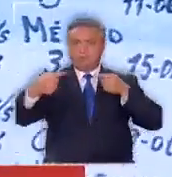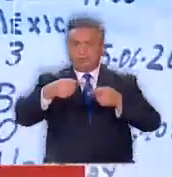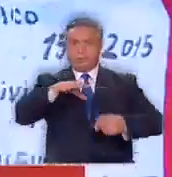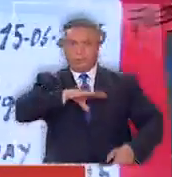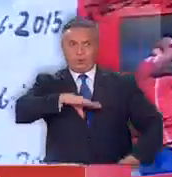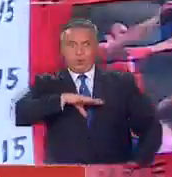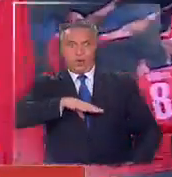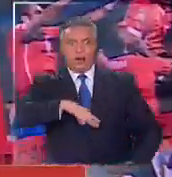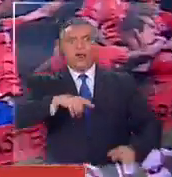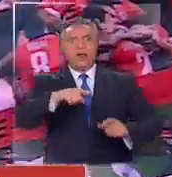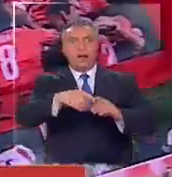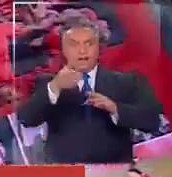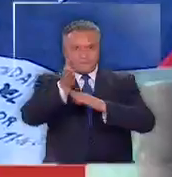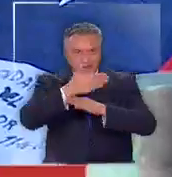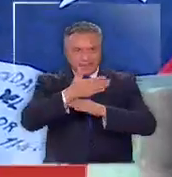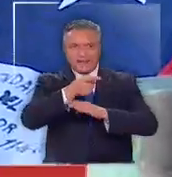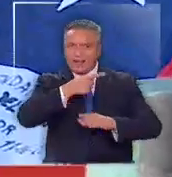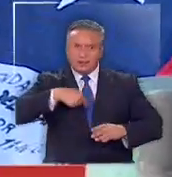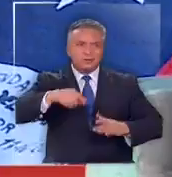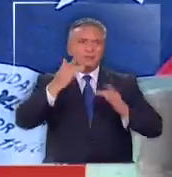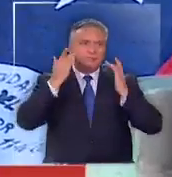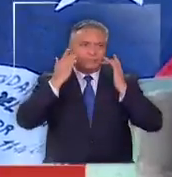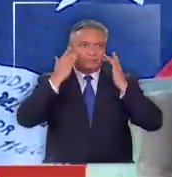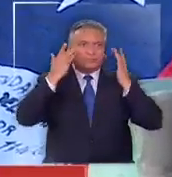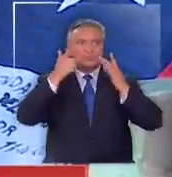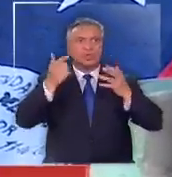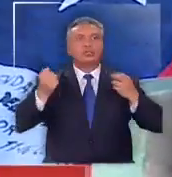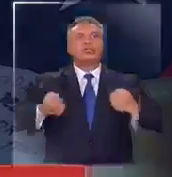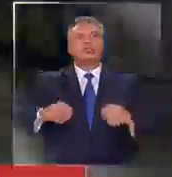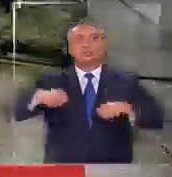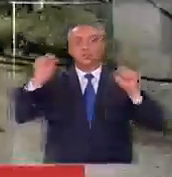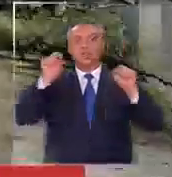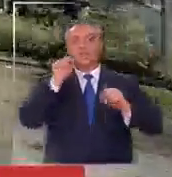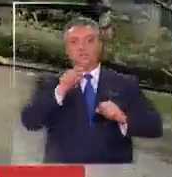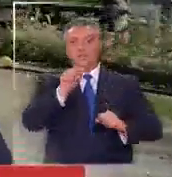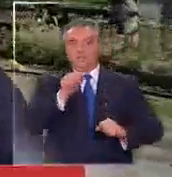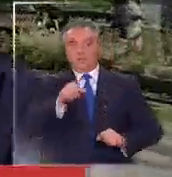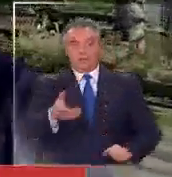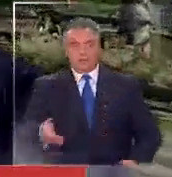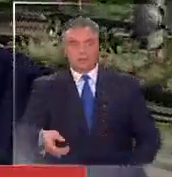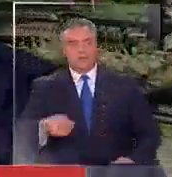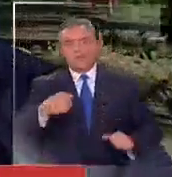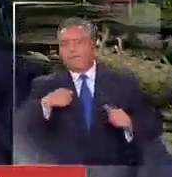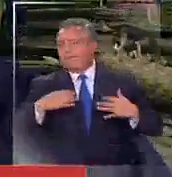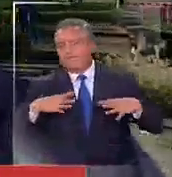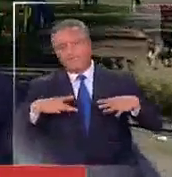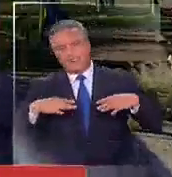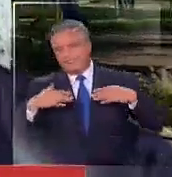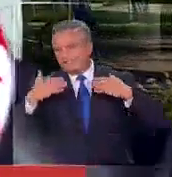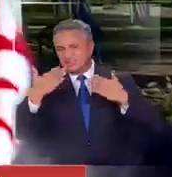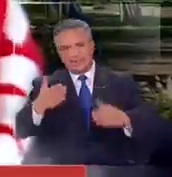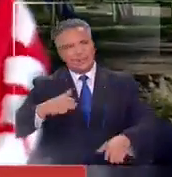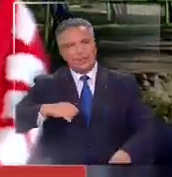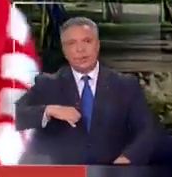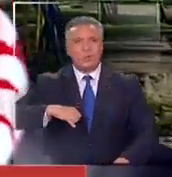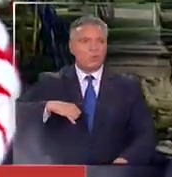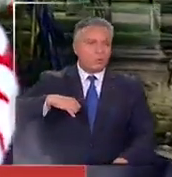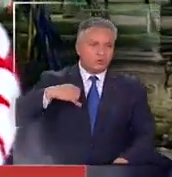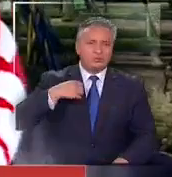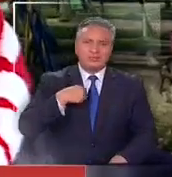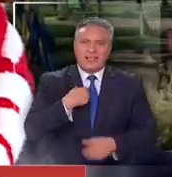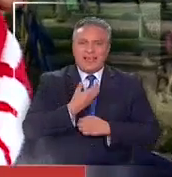hay banderas, satisfacción y alegría por los triunfos de Aránguiz. Felicitarlo, orgulloso,